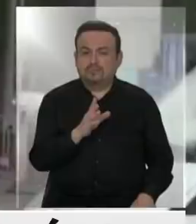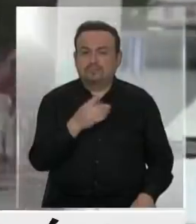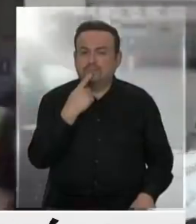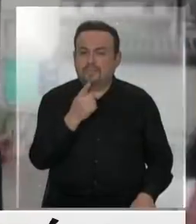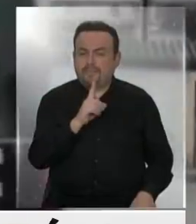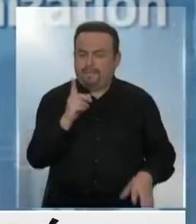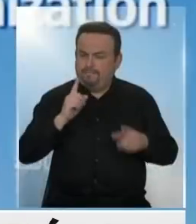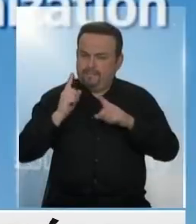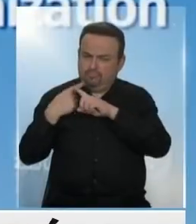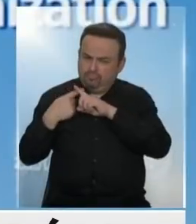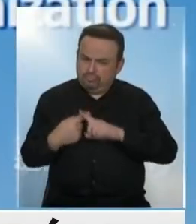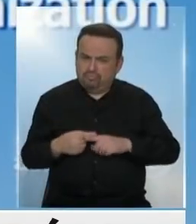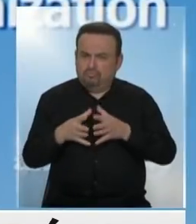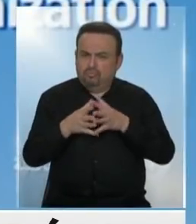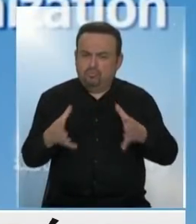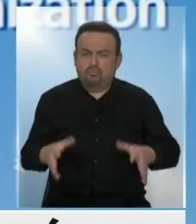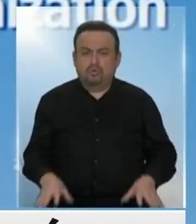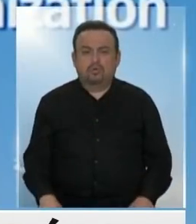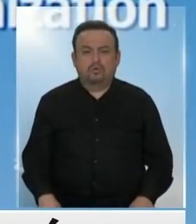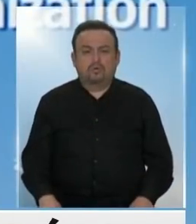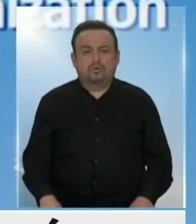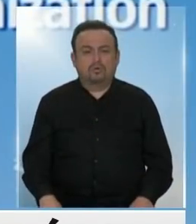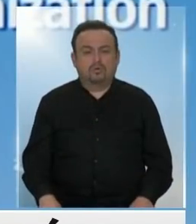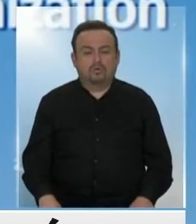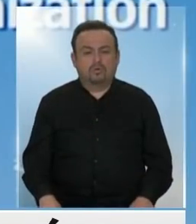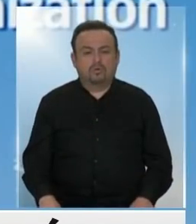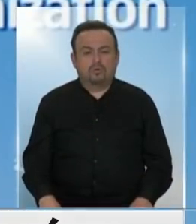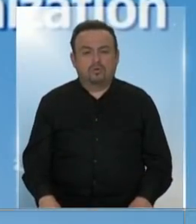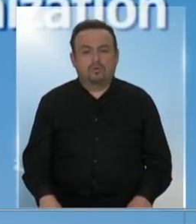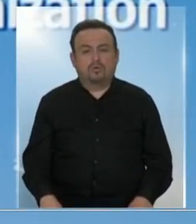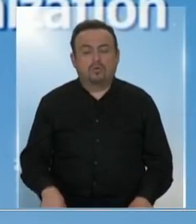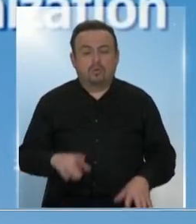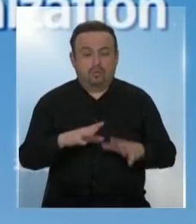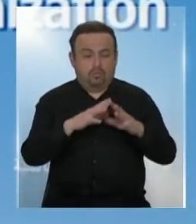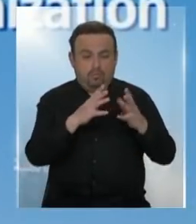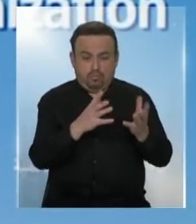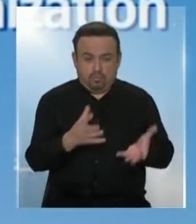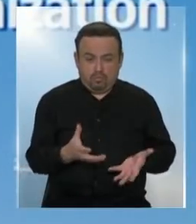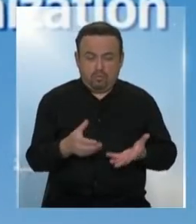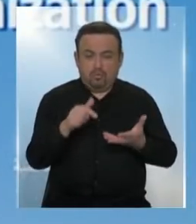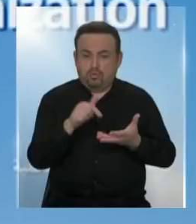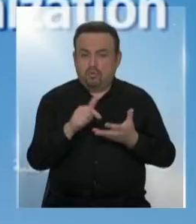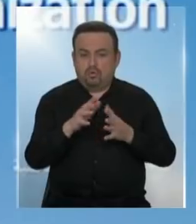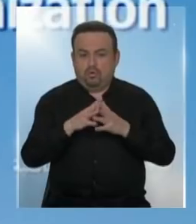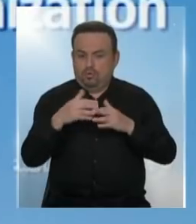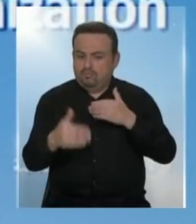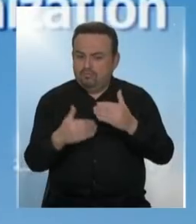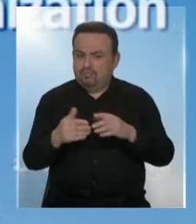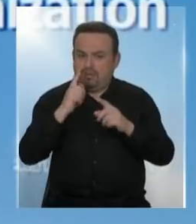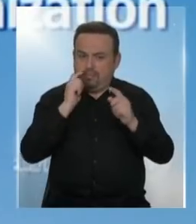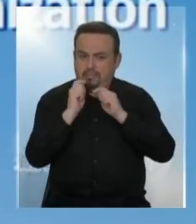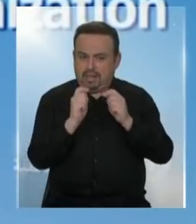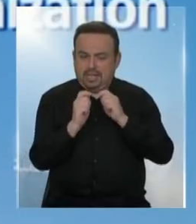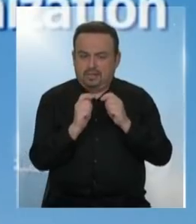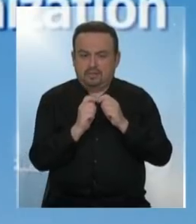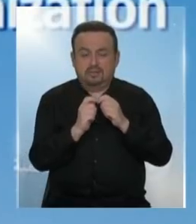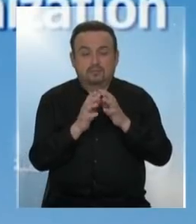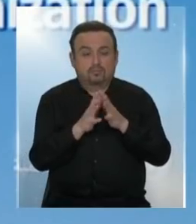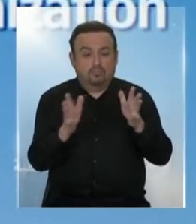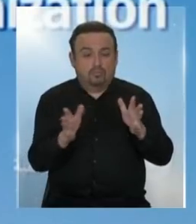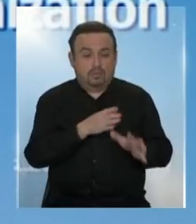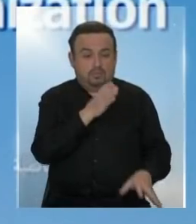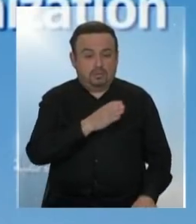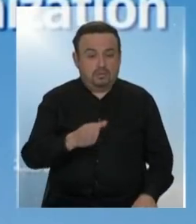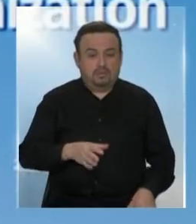los esfuerzos. El mundo está en una fase nueva y peligrosa. Mucha gente